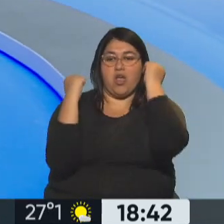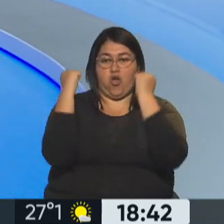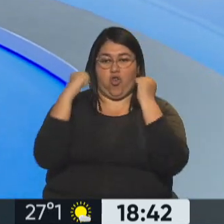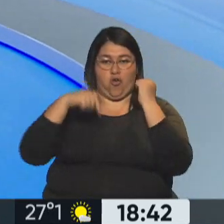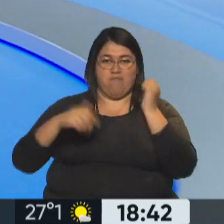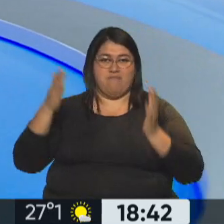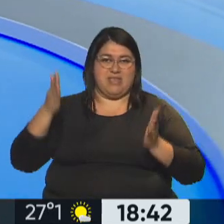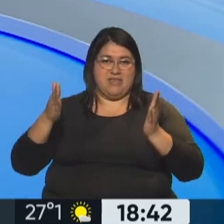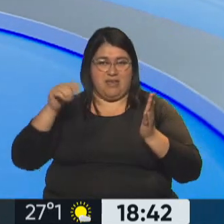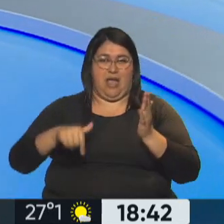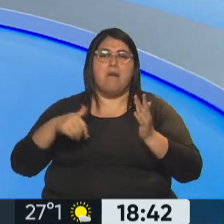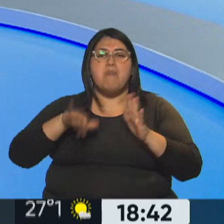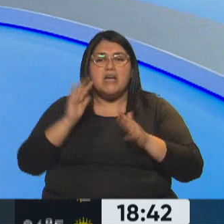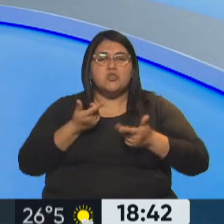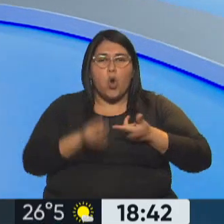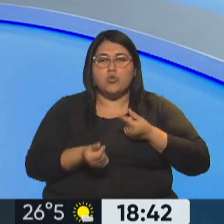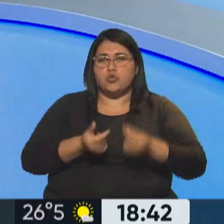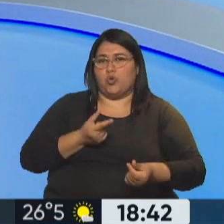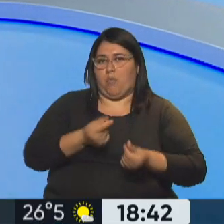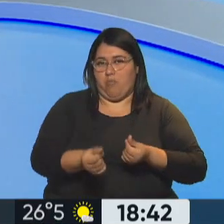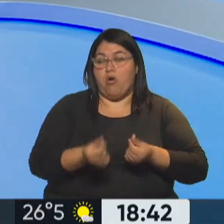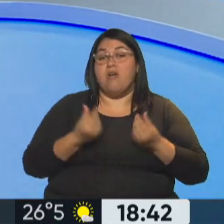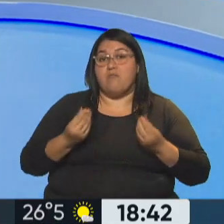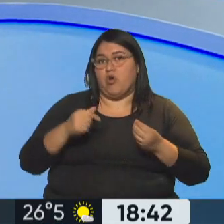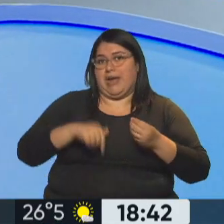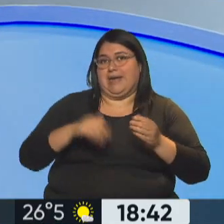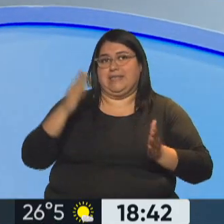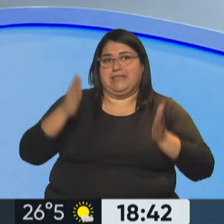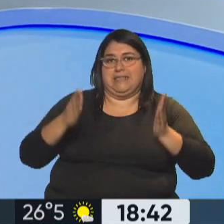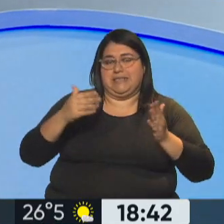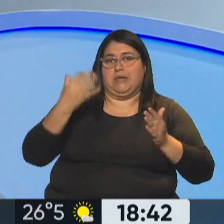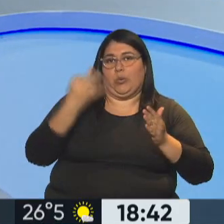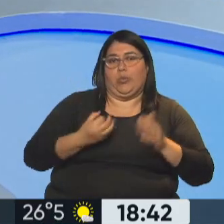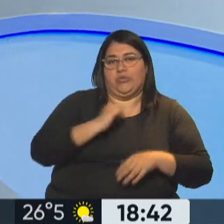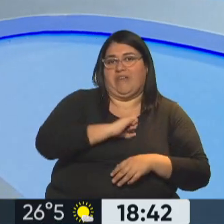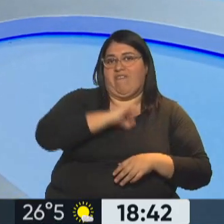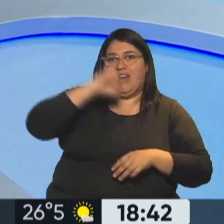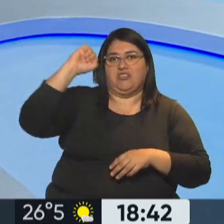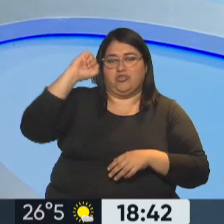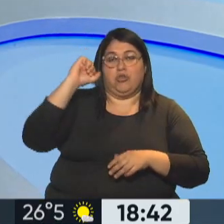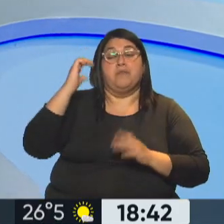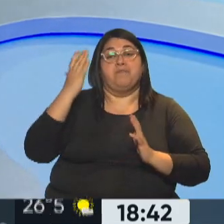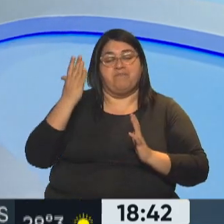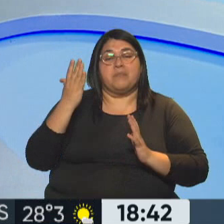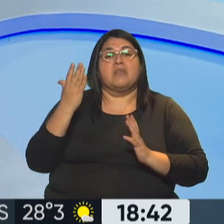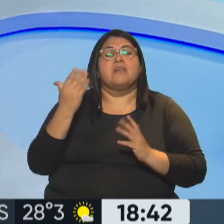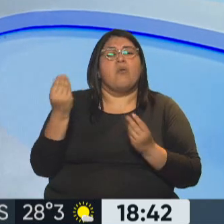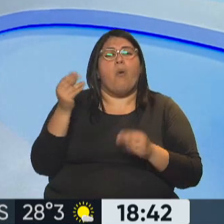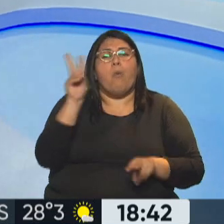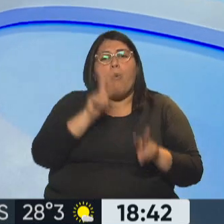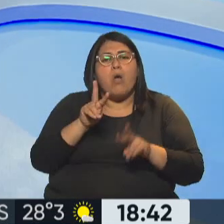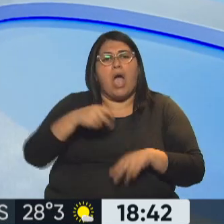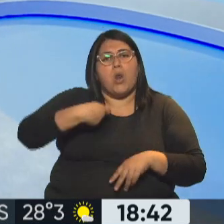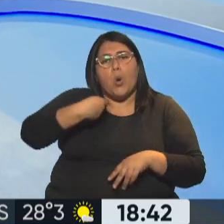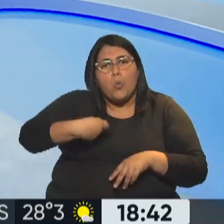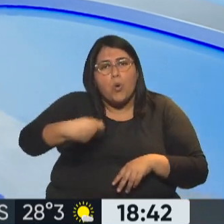el consumo. En procesos inflacionarios como el que estamos teniendo, tener la posibilidad de esta cantidad de